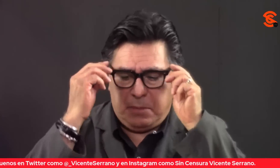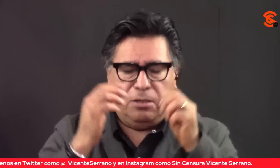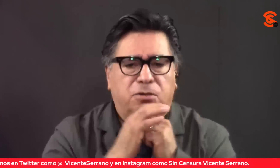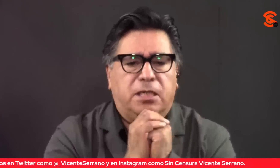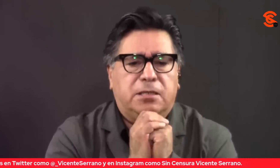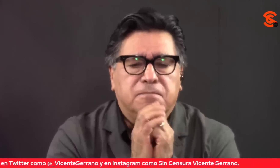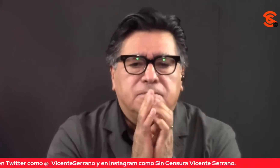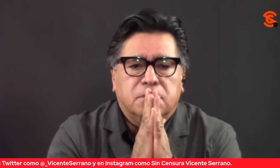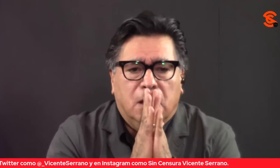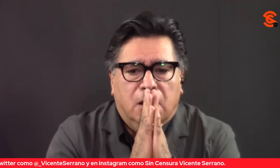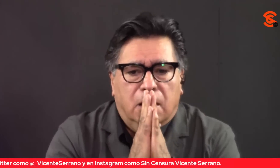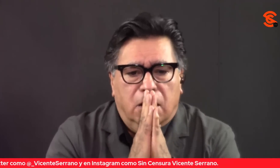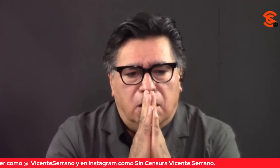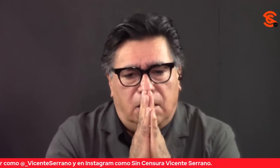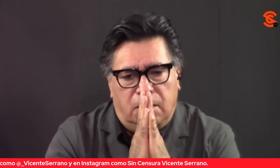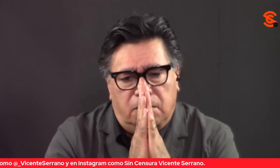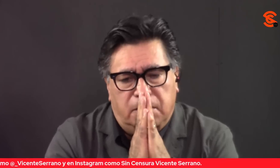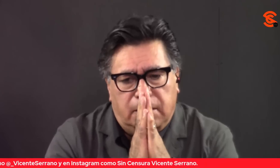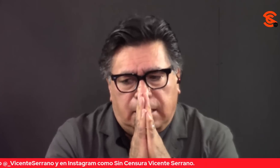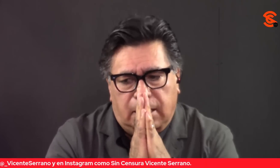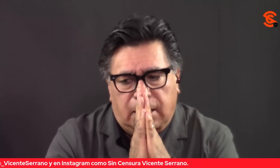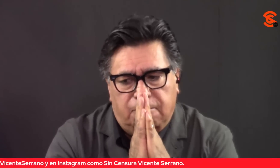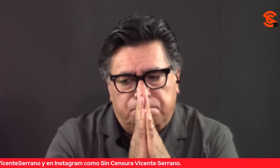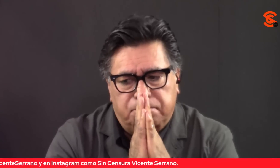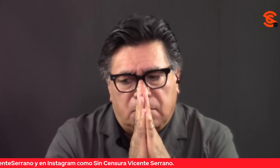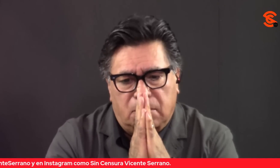negra. Entonces,